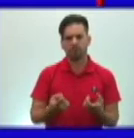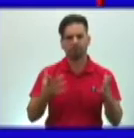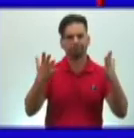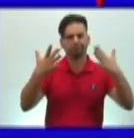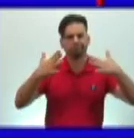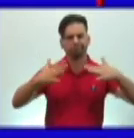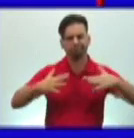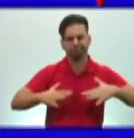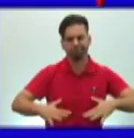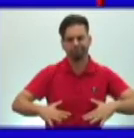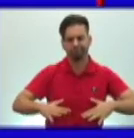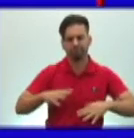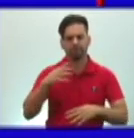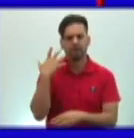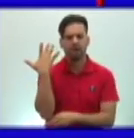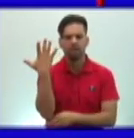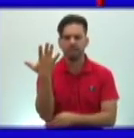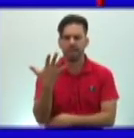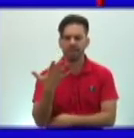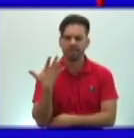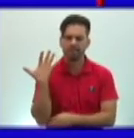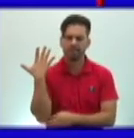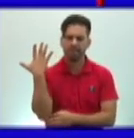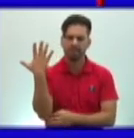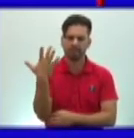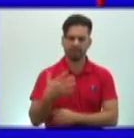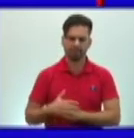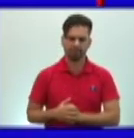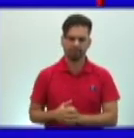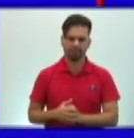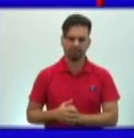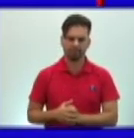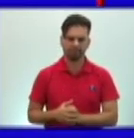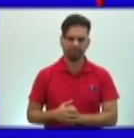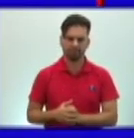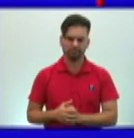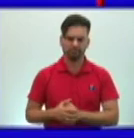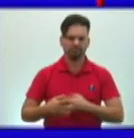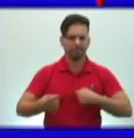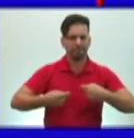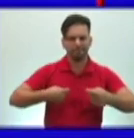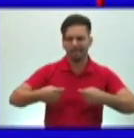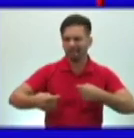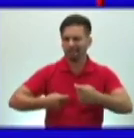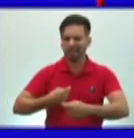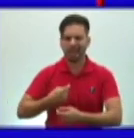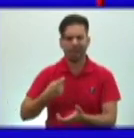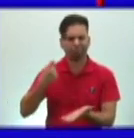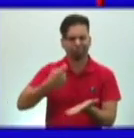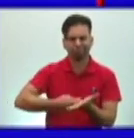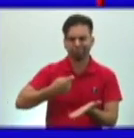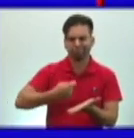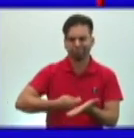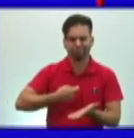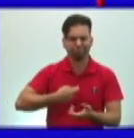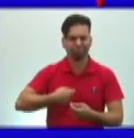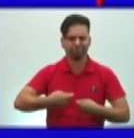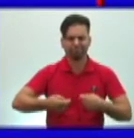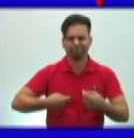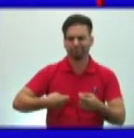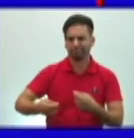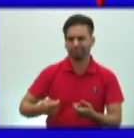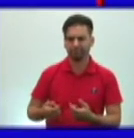ambiente. Es decir, a través del consumo y a través del mercado y a través del rasero de la mercancía